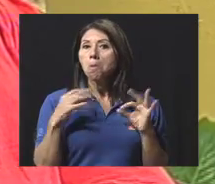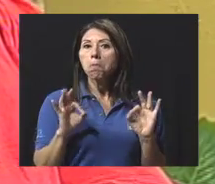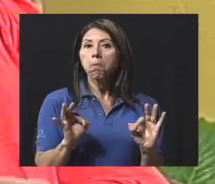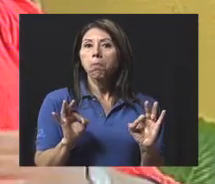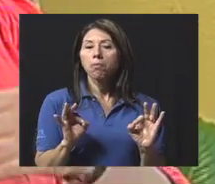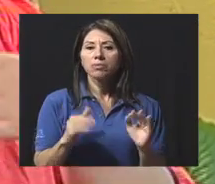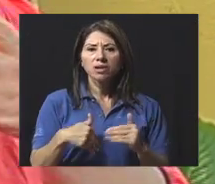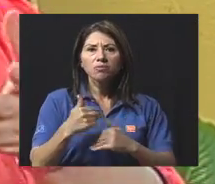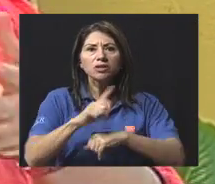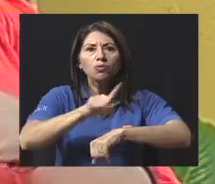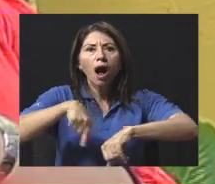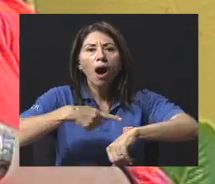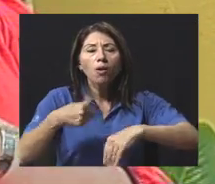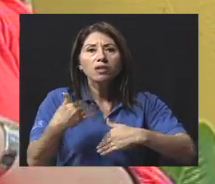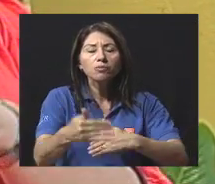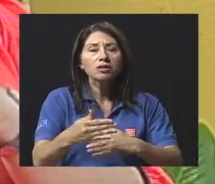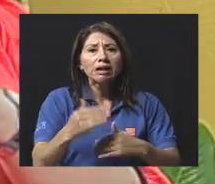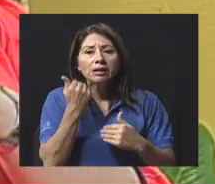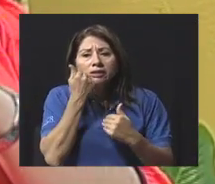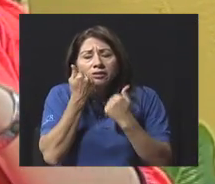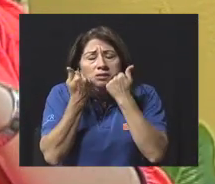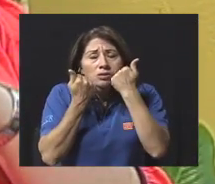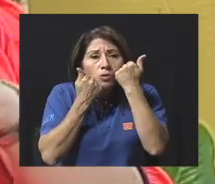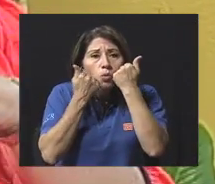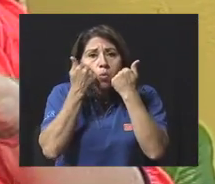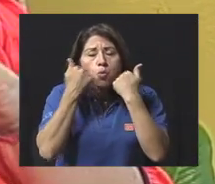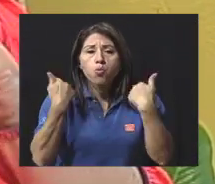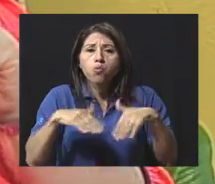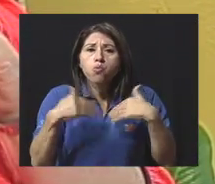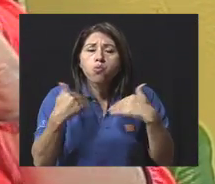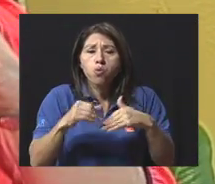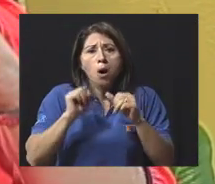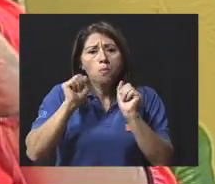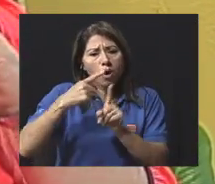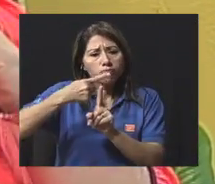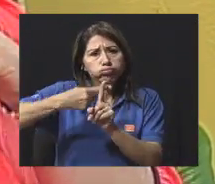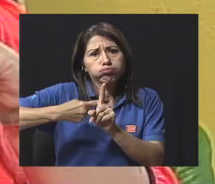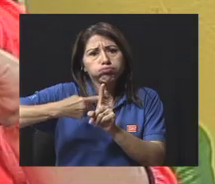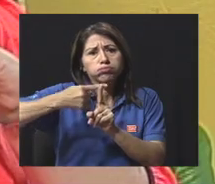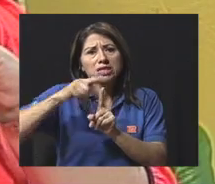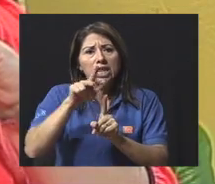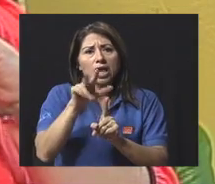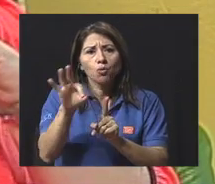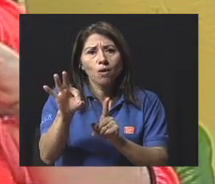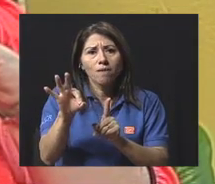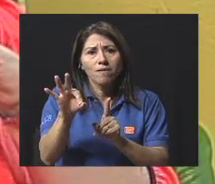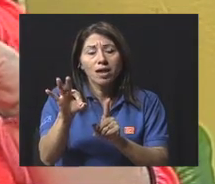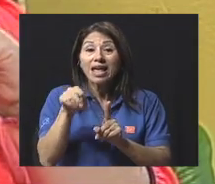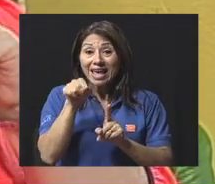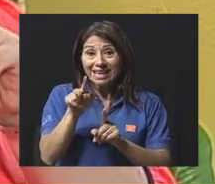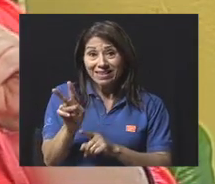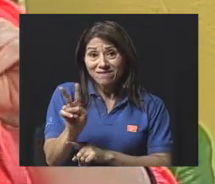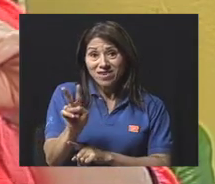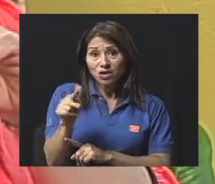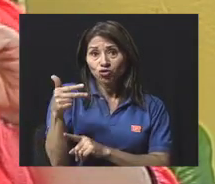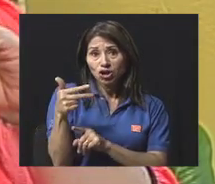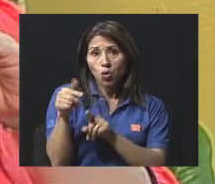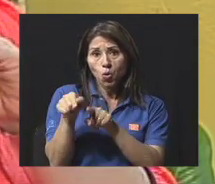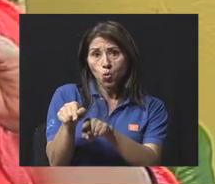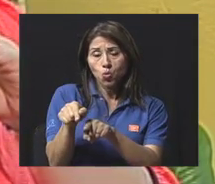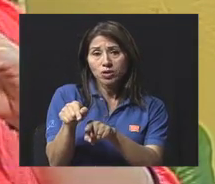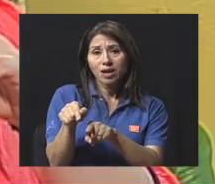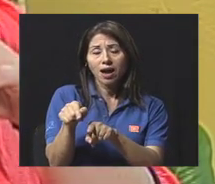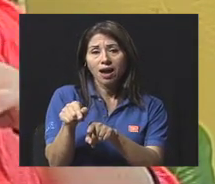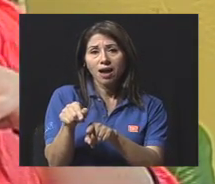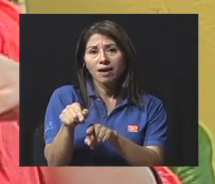fiebre es alta puede llegar hasta los 39 gr pero lo que es super característico de este virus del chic uña es